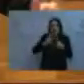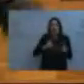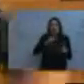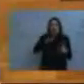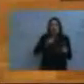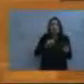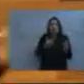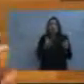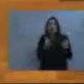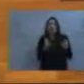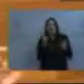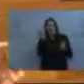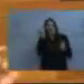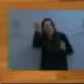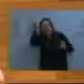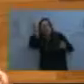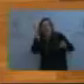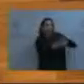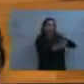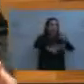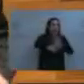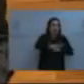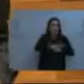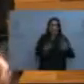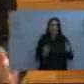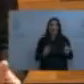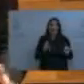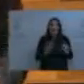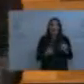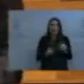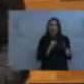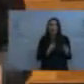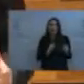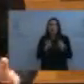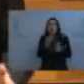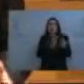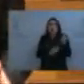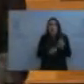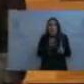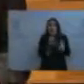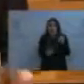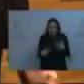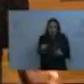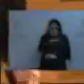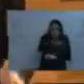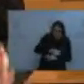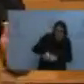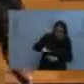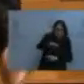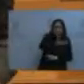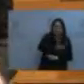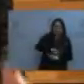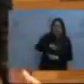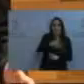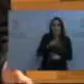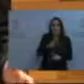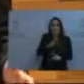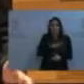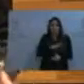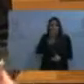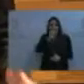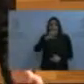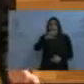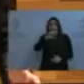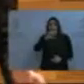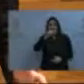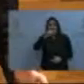discutiendo ideologías, no, estamos discutiendo problemas de gente de una parroquia que tiene nombres y apellidos en Carballín, en Siero,